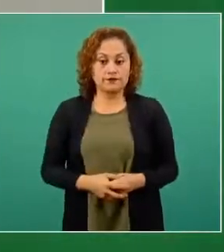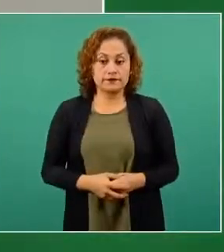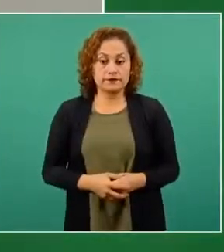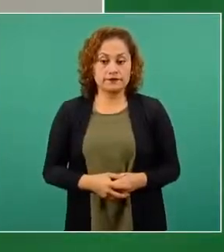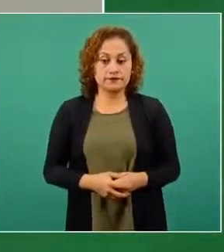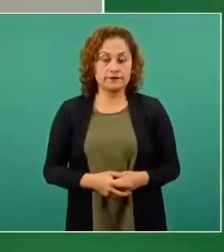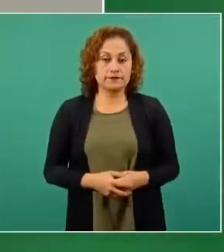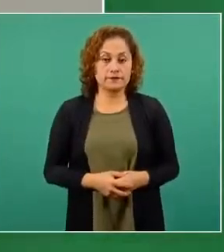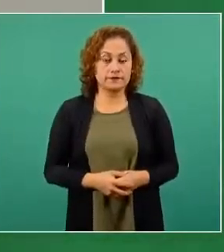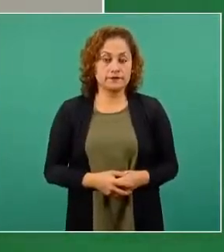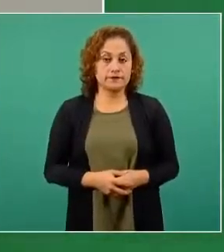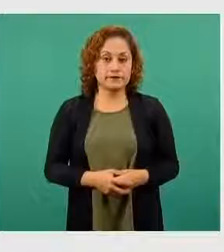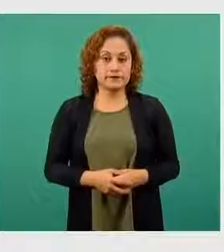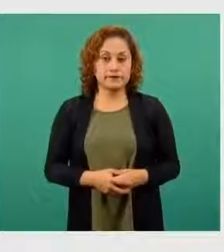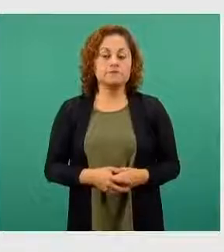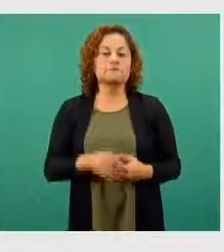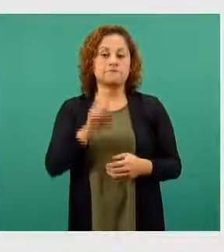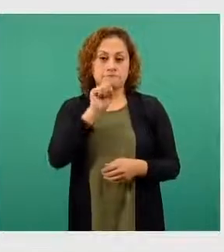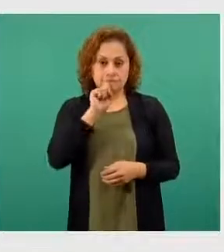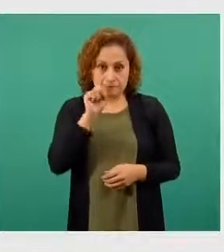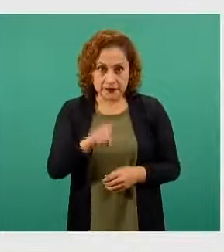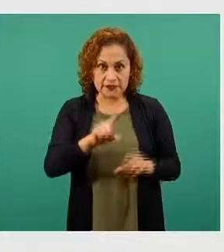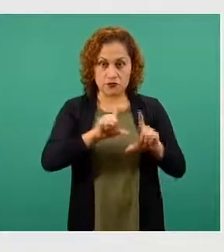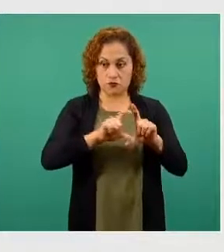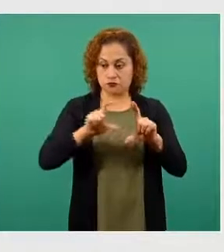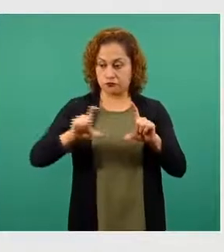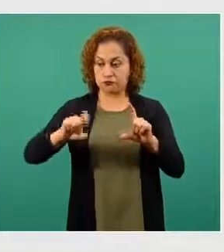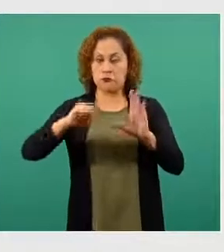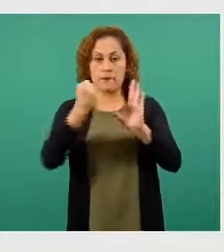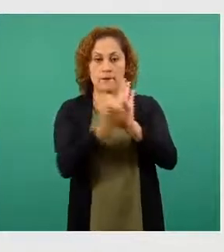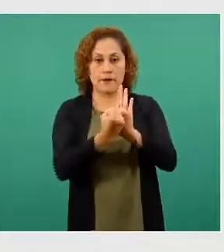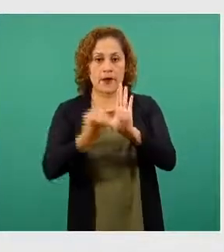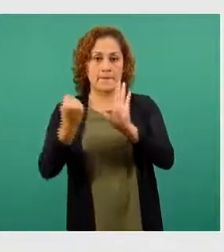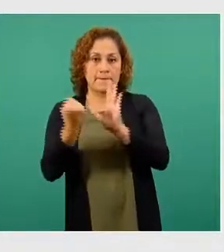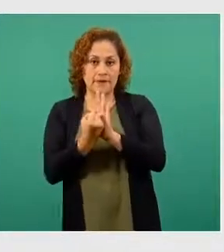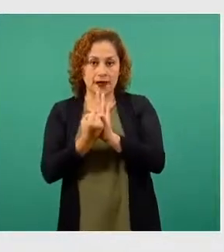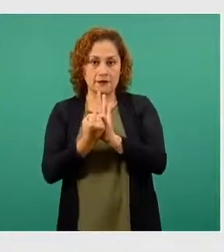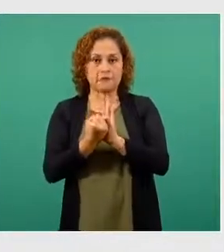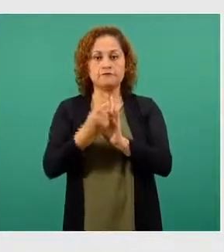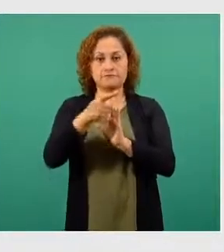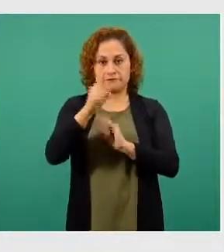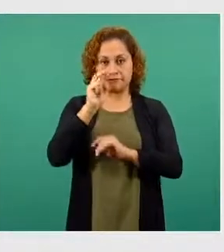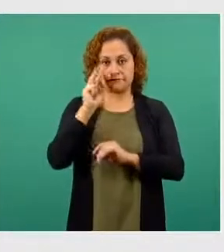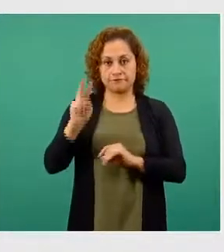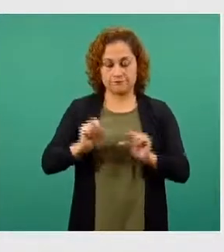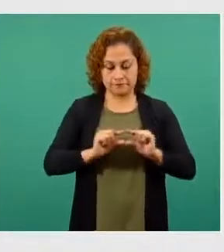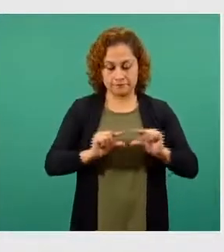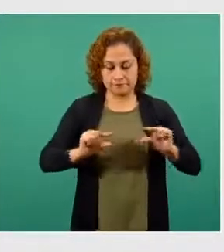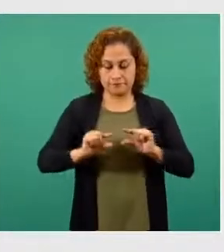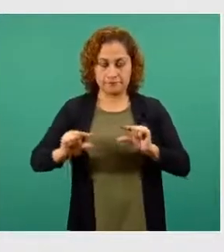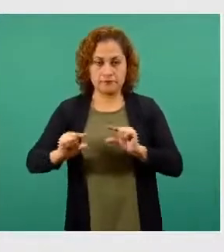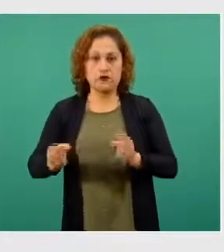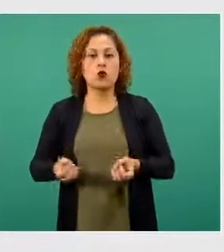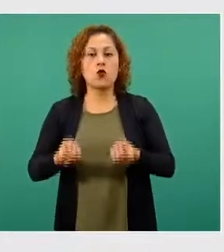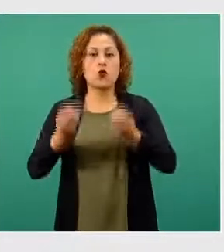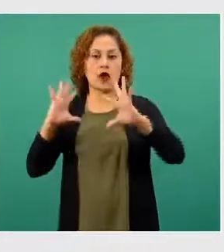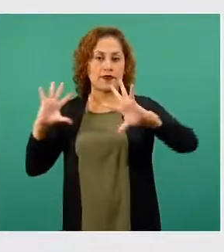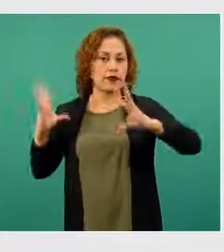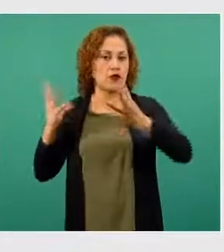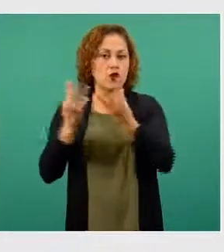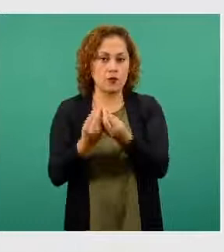también, en base a esta liberación de vacuna, el total de dosis que hasta el momento han sido recibidas o liberadas en el